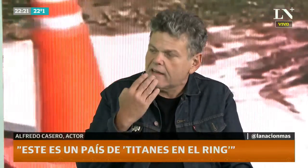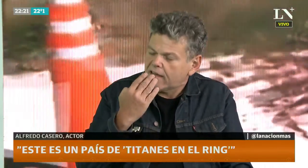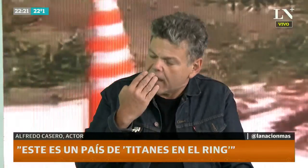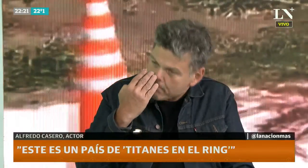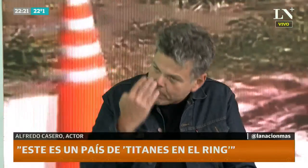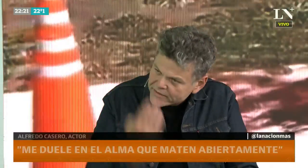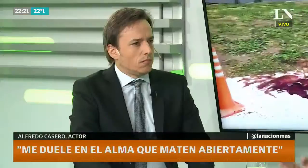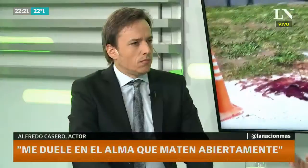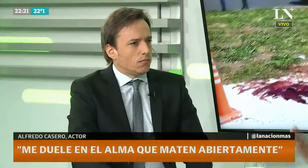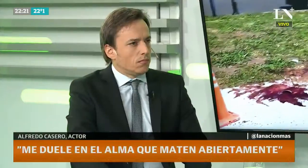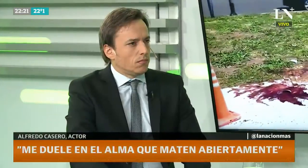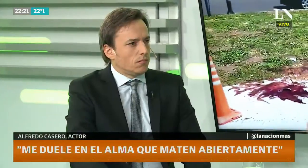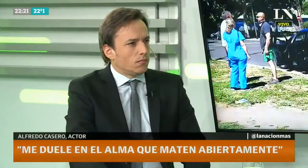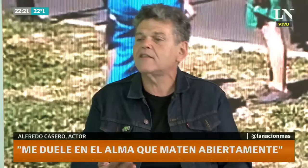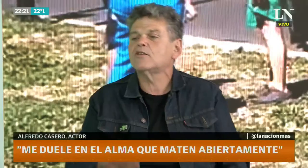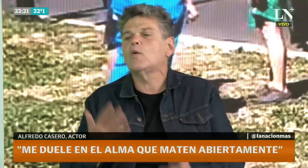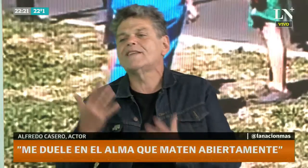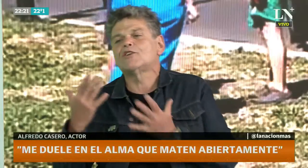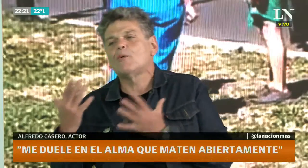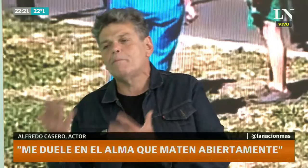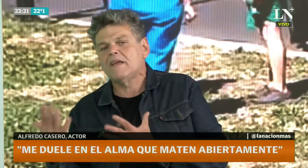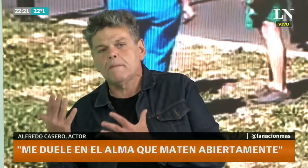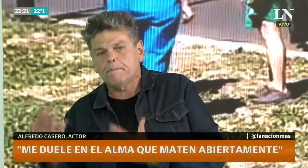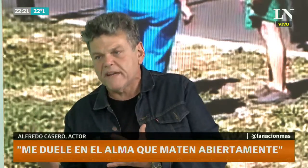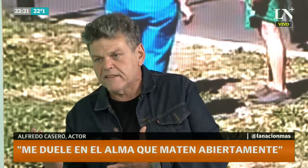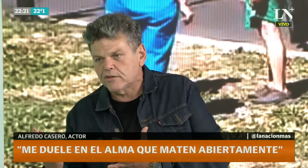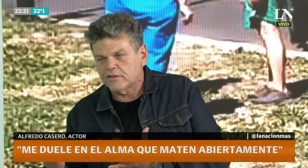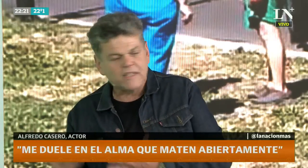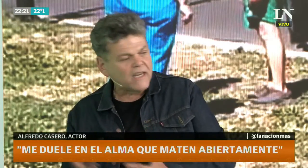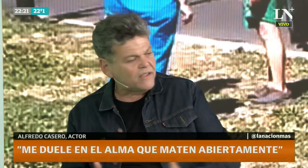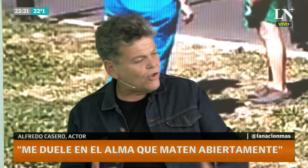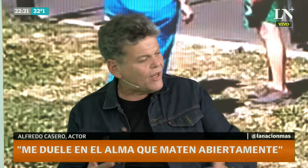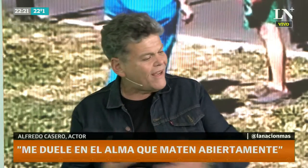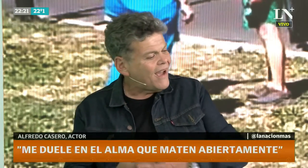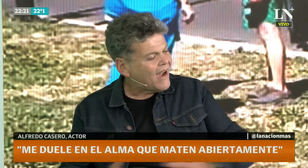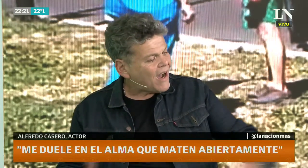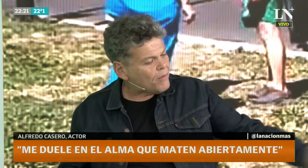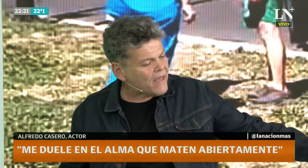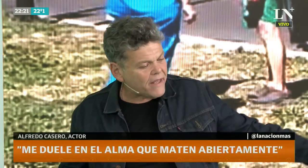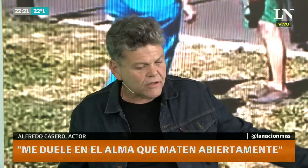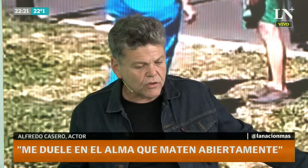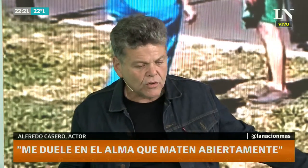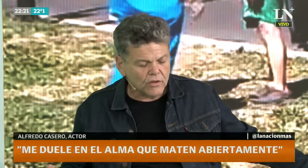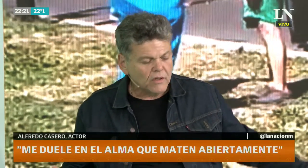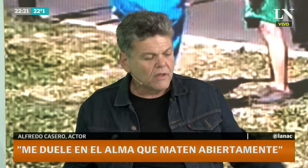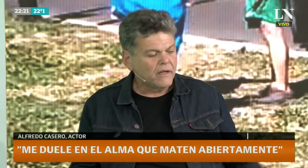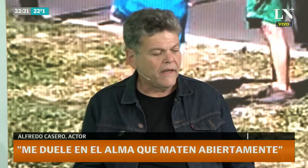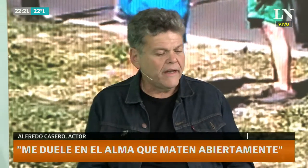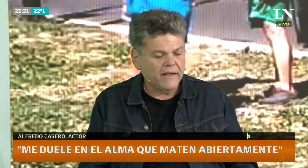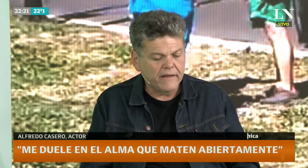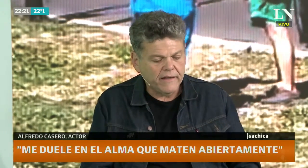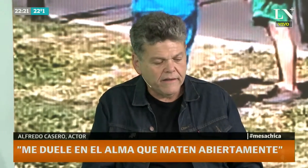que empezó soltando 4.000 presos y dejándole abierto